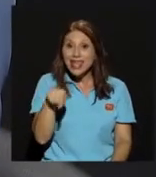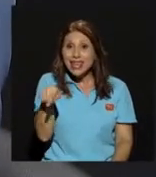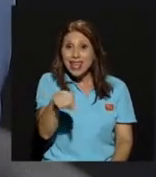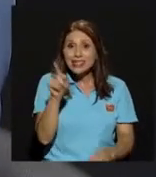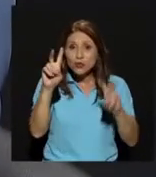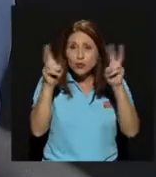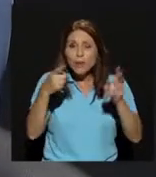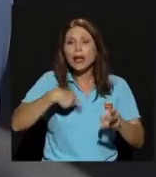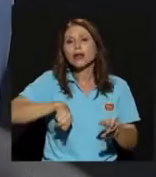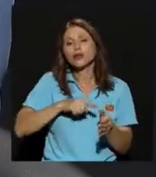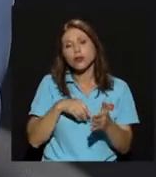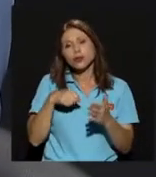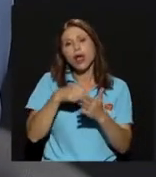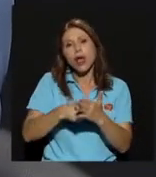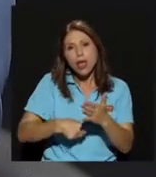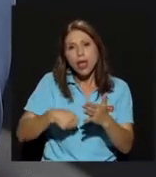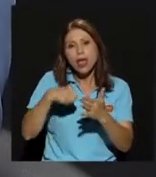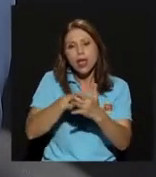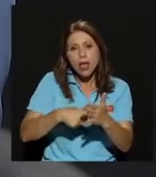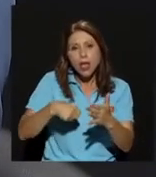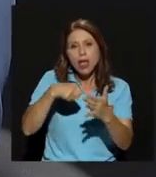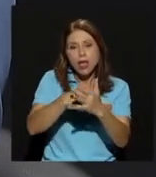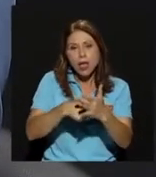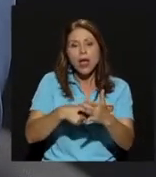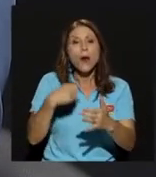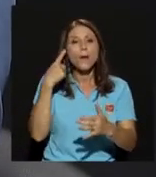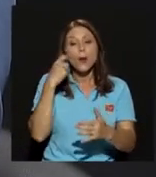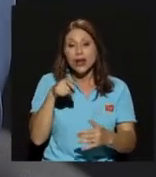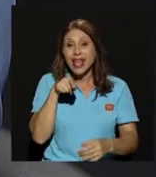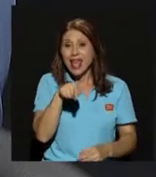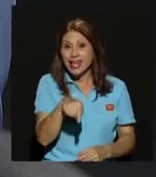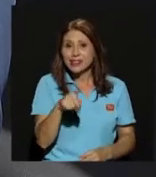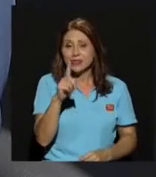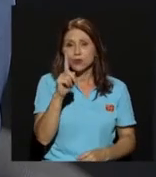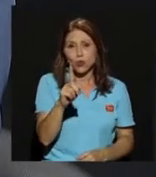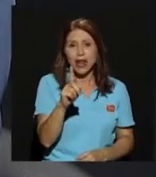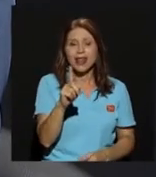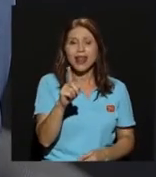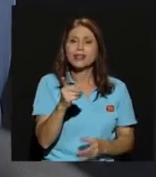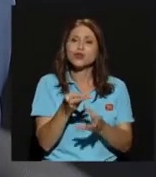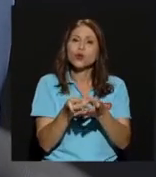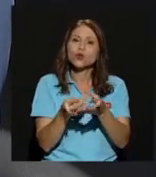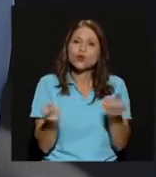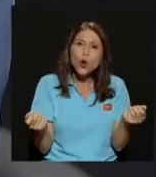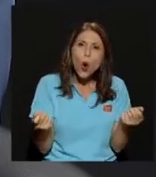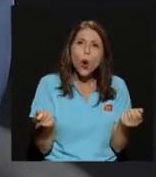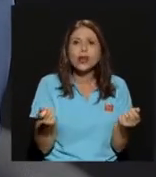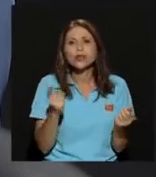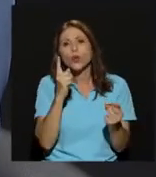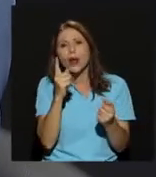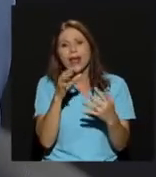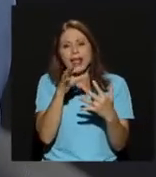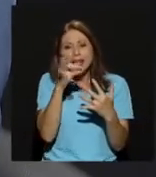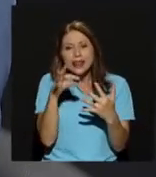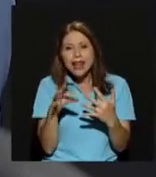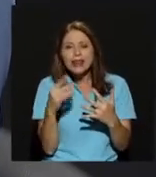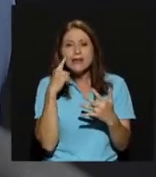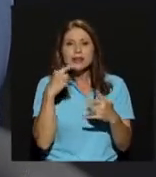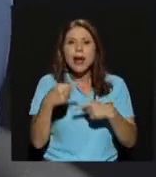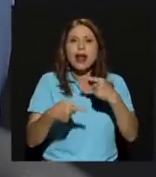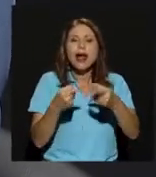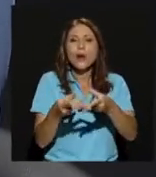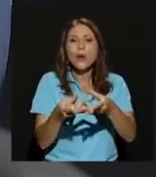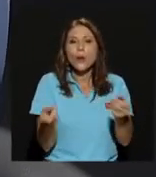insistido porque es una de las soluciones o alternativas de solución